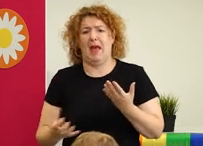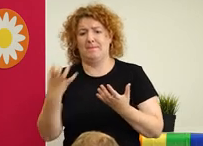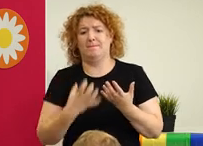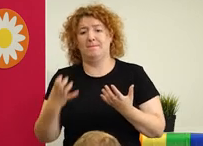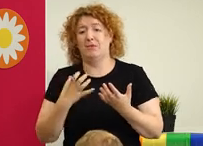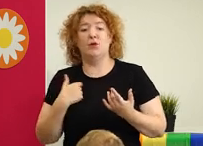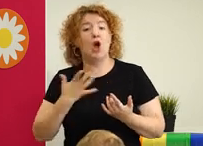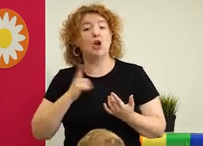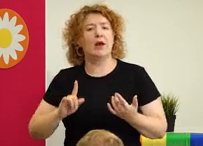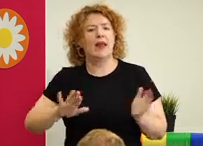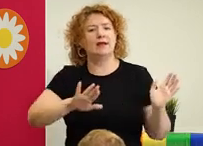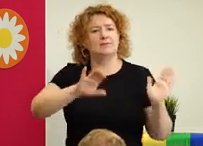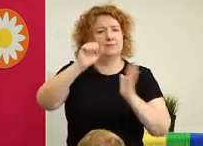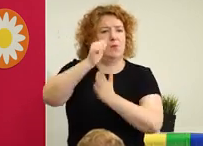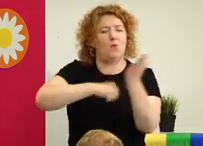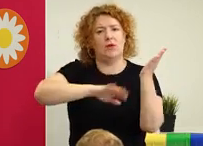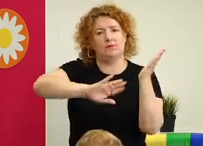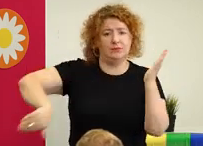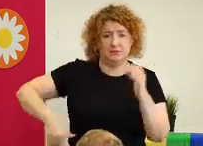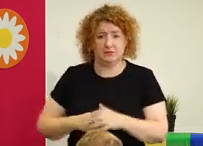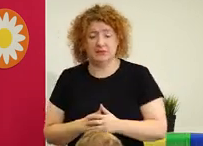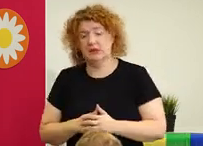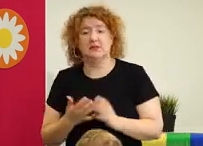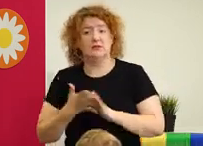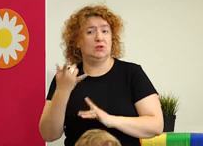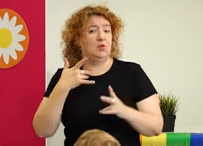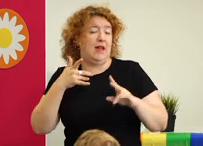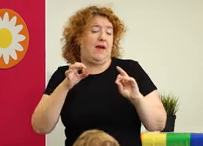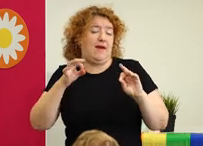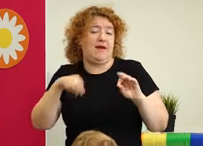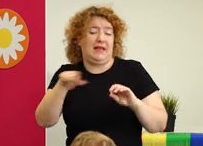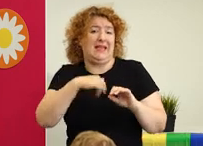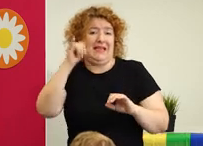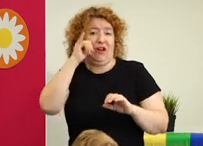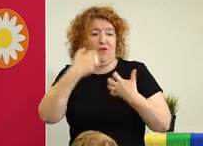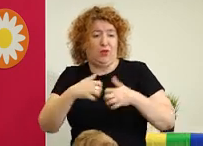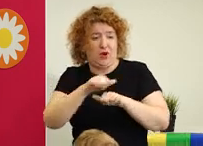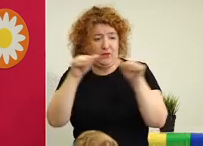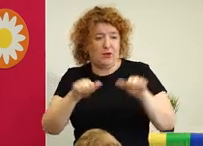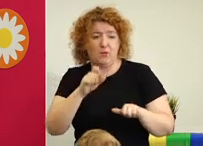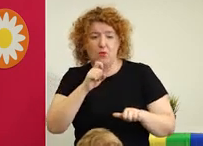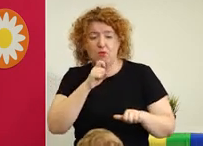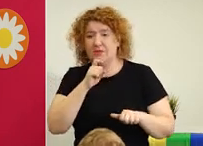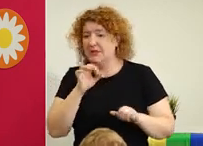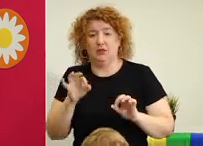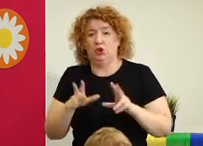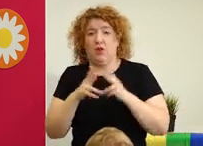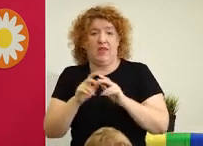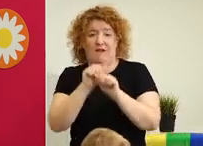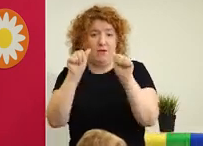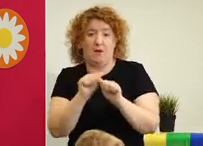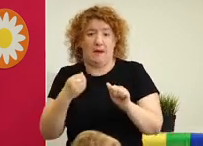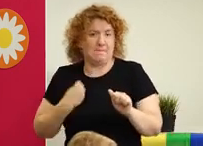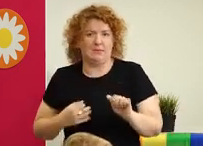lo destapa. Entonces, eso es cómo funciona, esa es una, esta herramienta, hoy en día la sociedad está funcionando en este